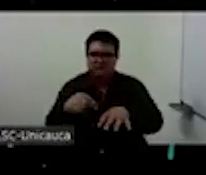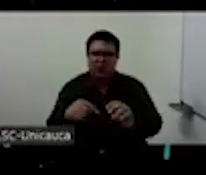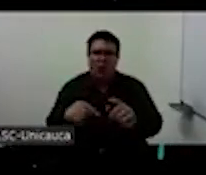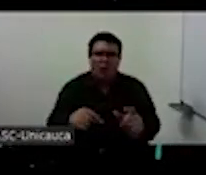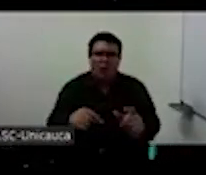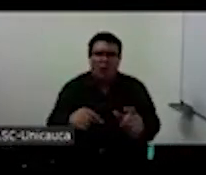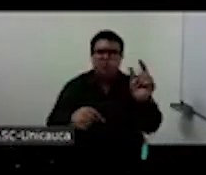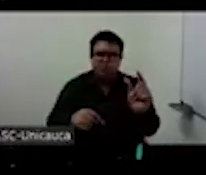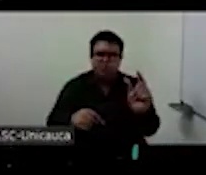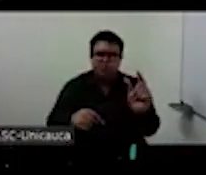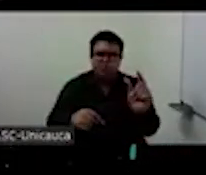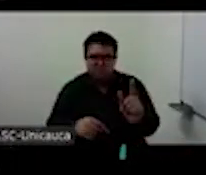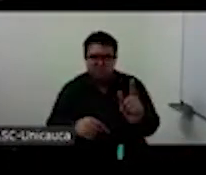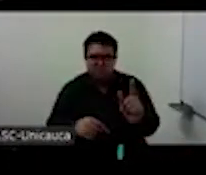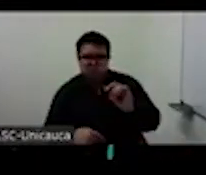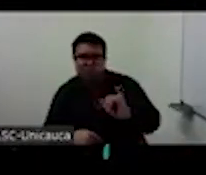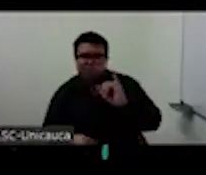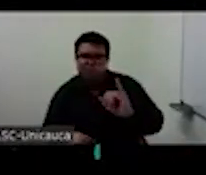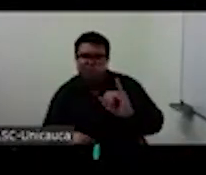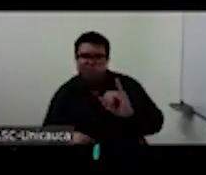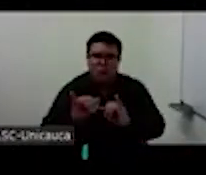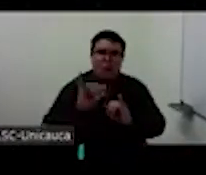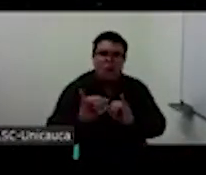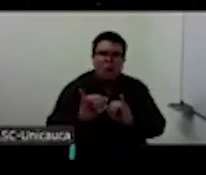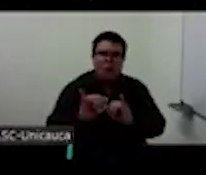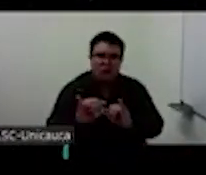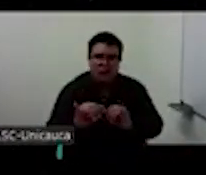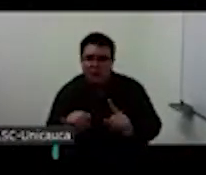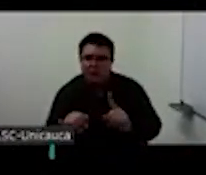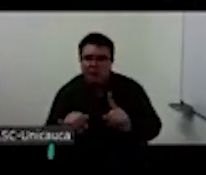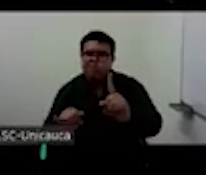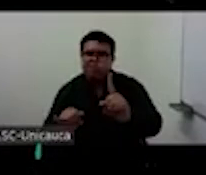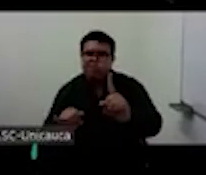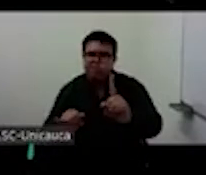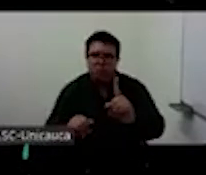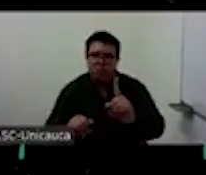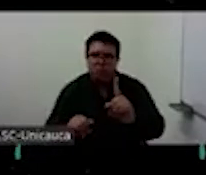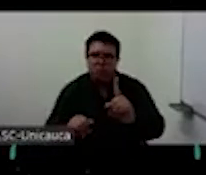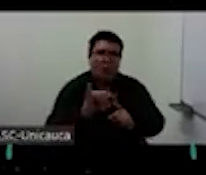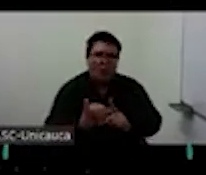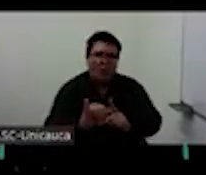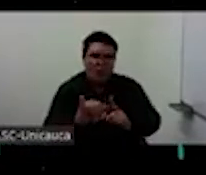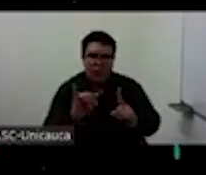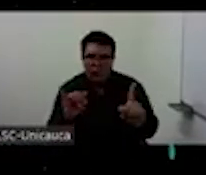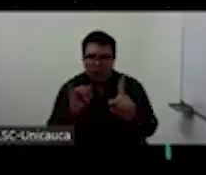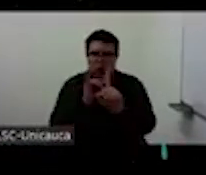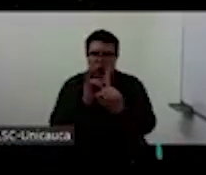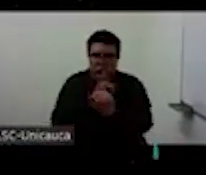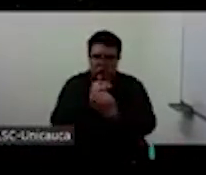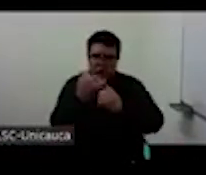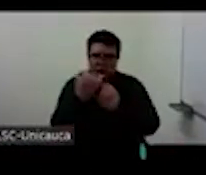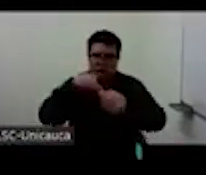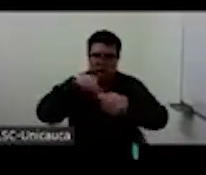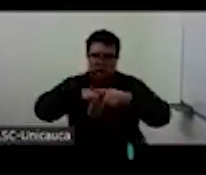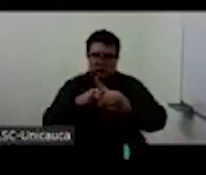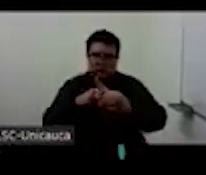se materializa en los tejidos a partir de materiales de diferentes características y colores.